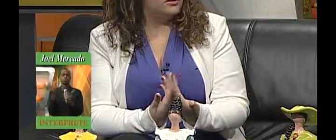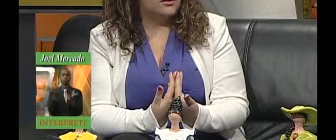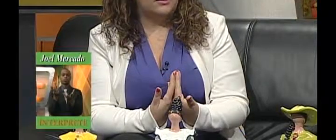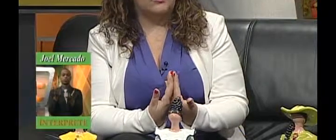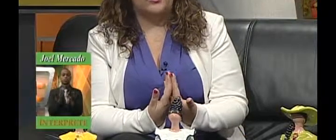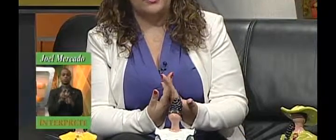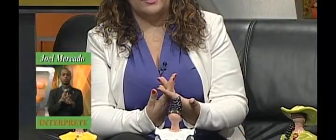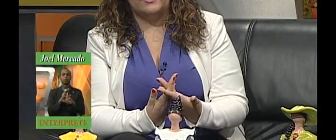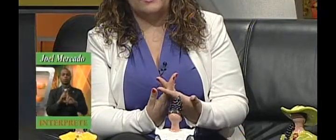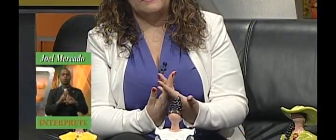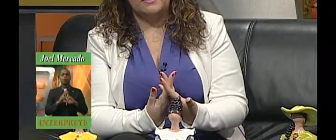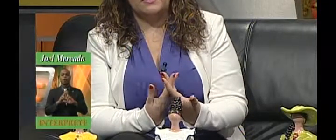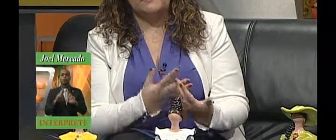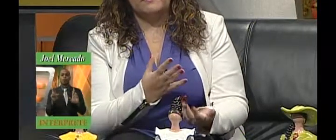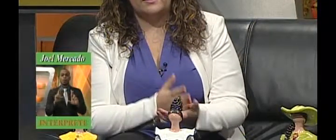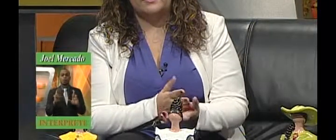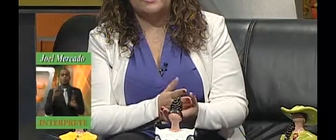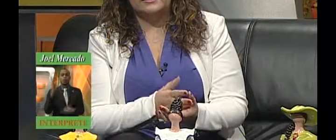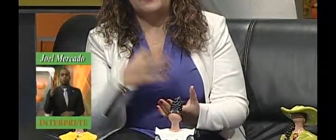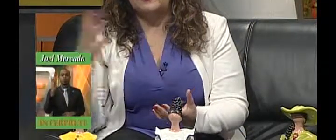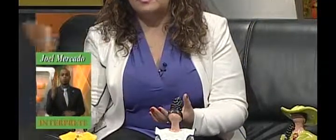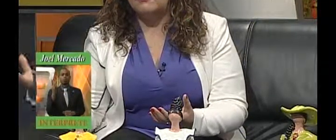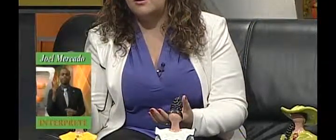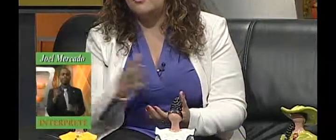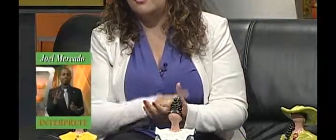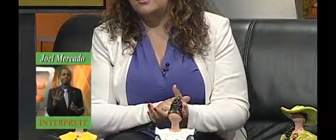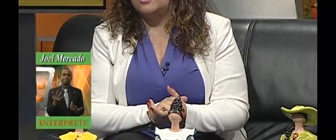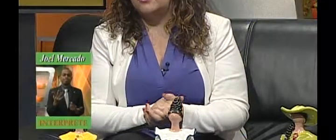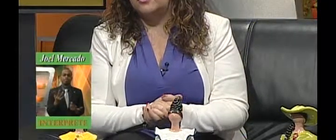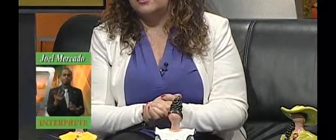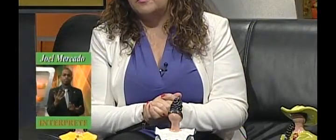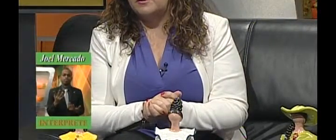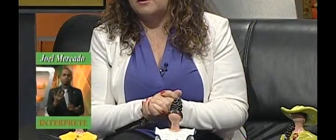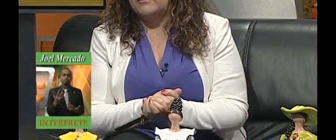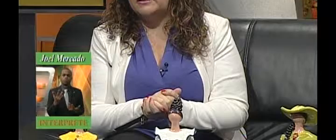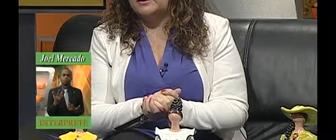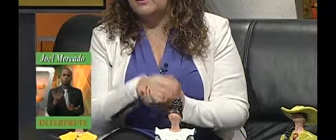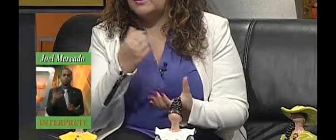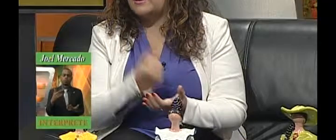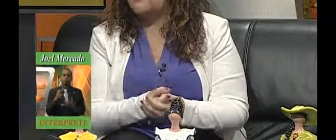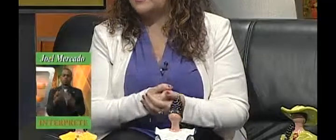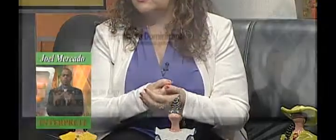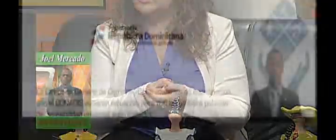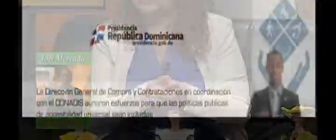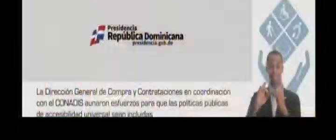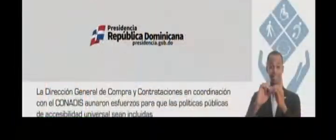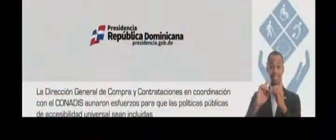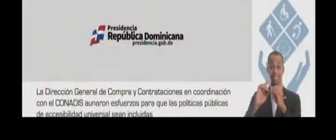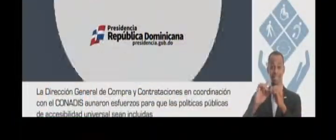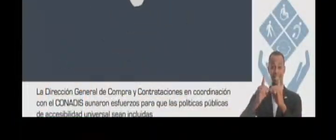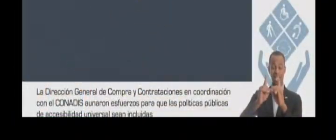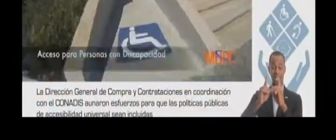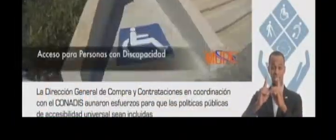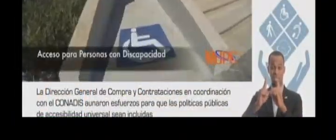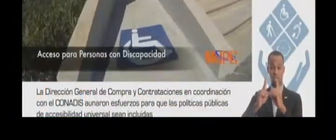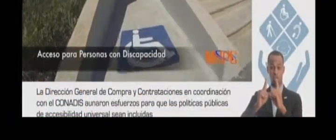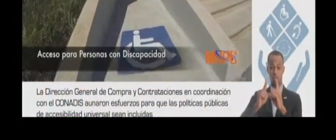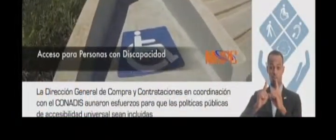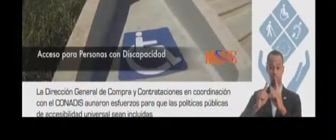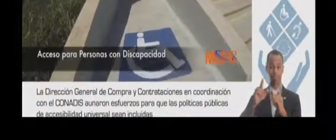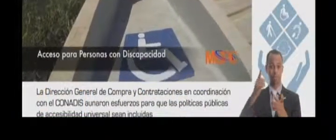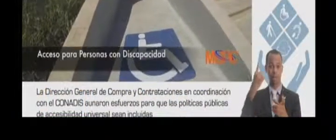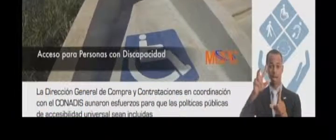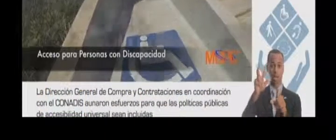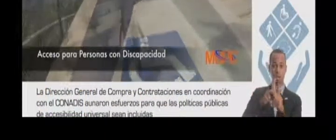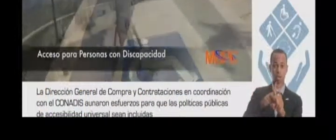prepararlos, porque también siempre un trabajo. Cuando Ramón hablaba de qué impacto tenemos, yo creo que el impacto no lo